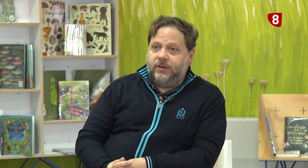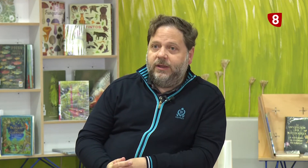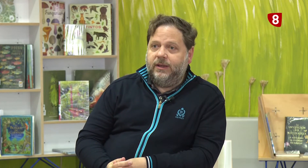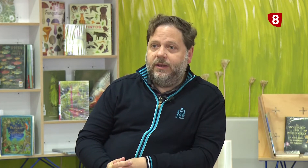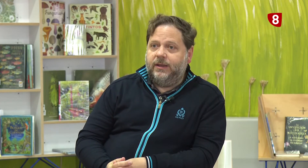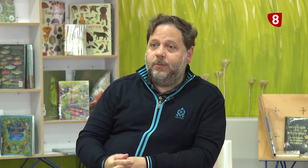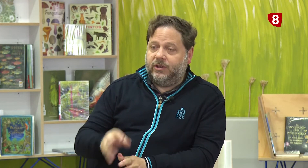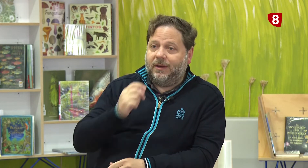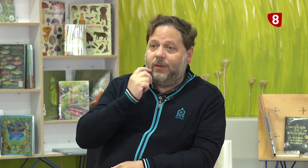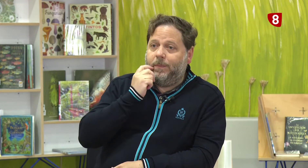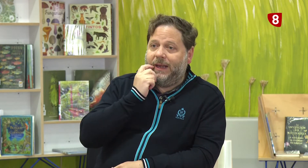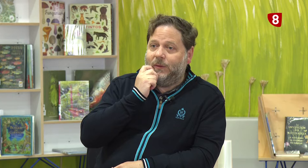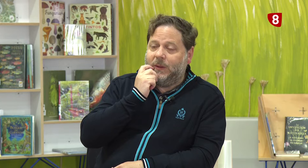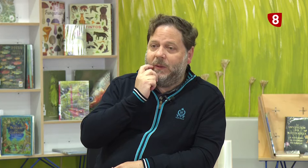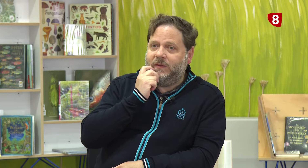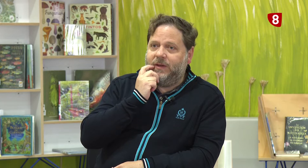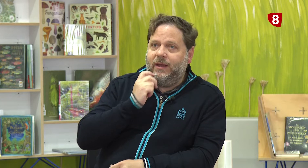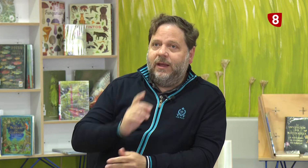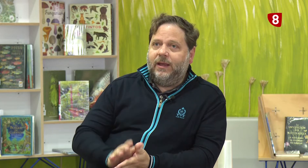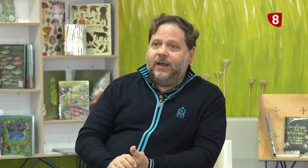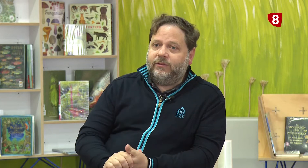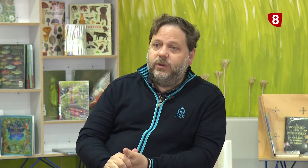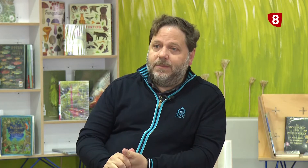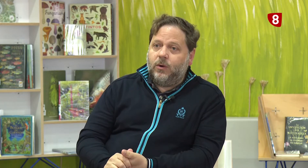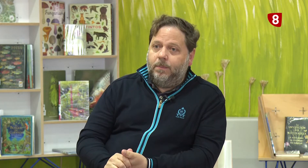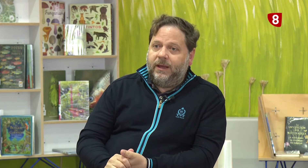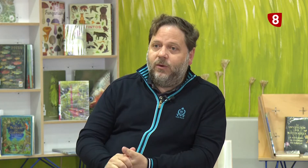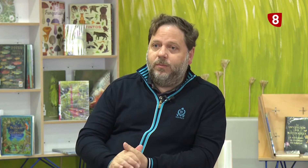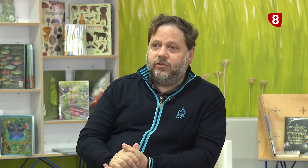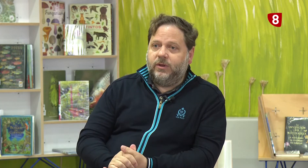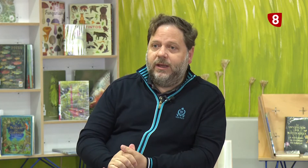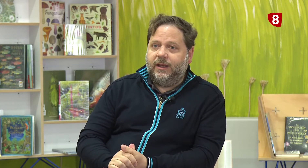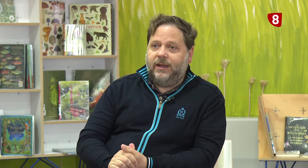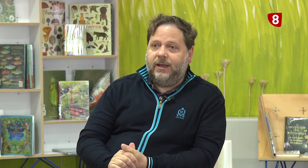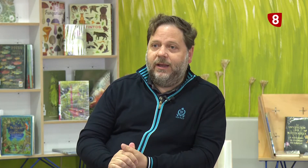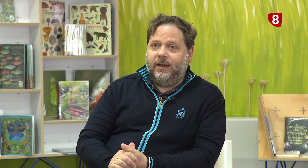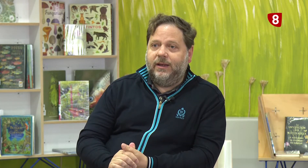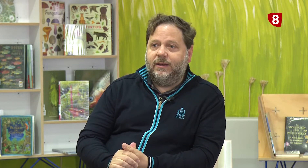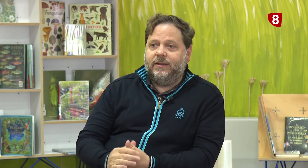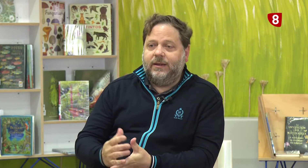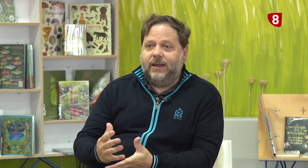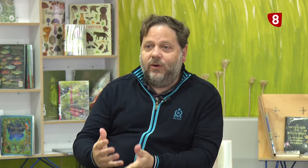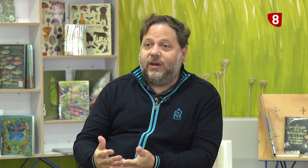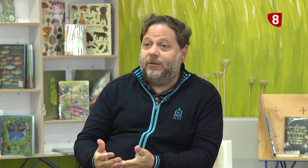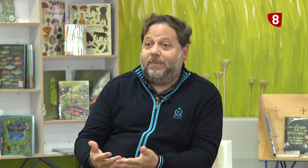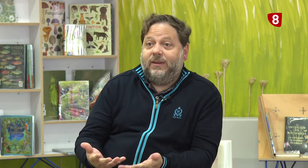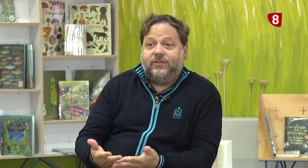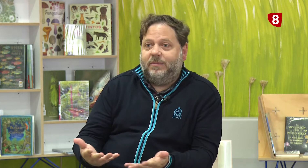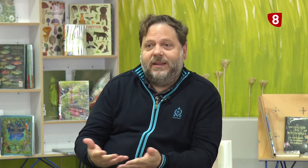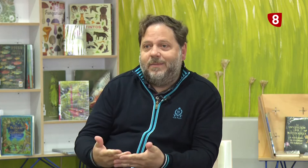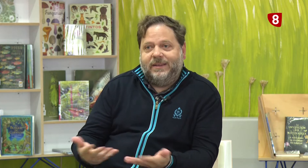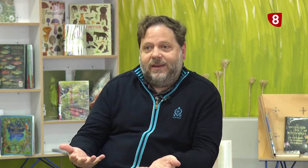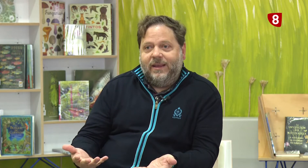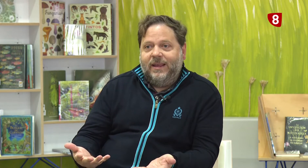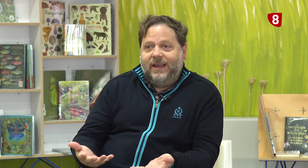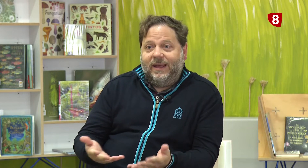sufrido y hemos trabajado para ello. Ha sido un tema complejo, puesto que leer los labios para ellos,